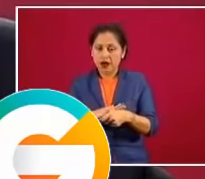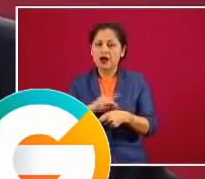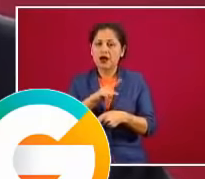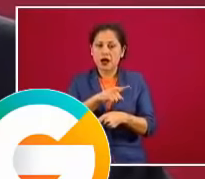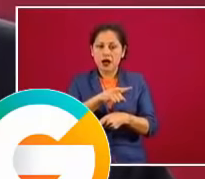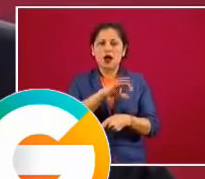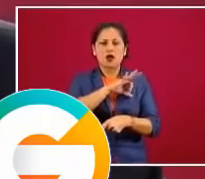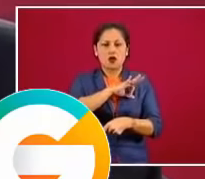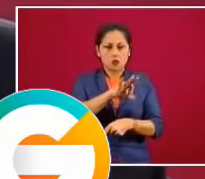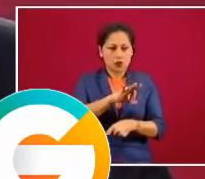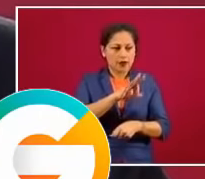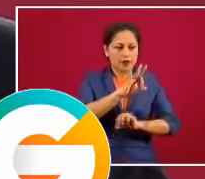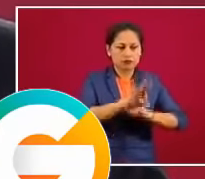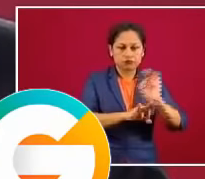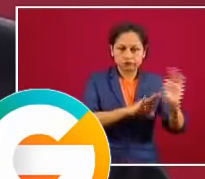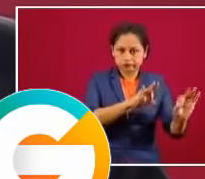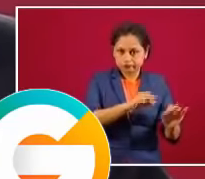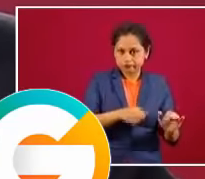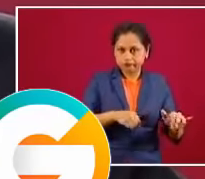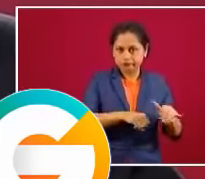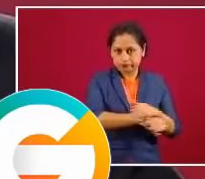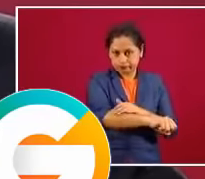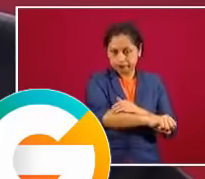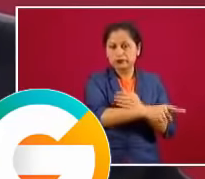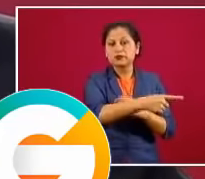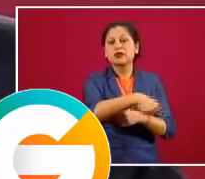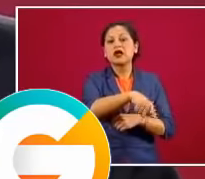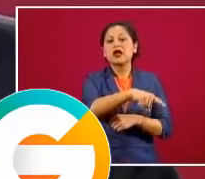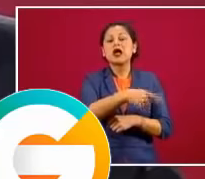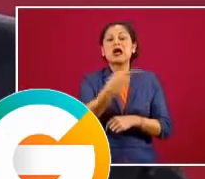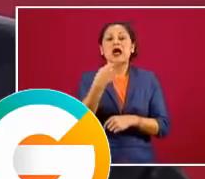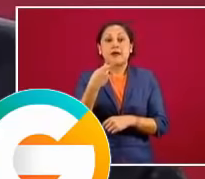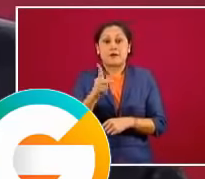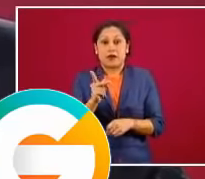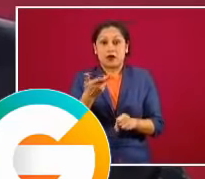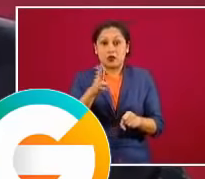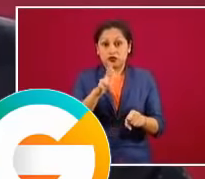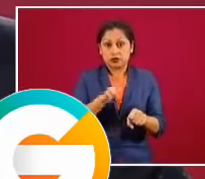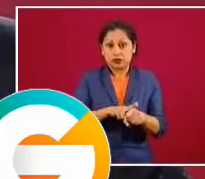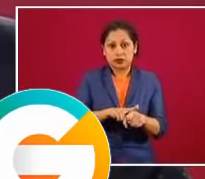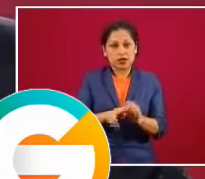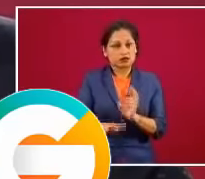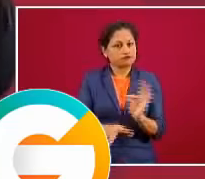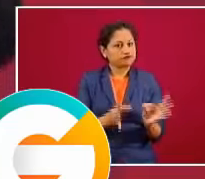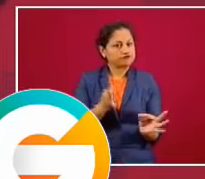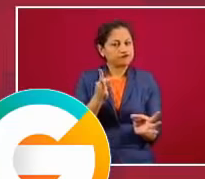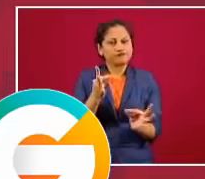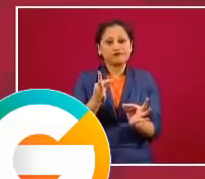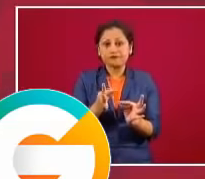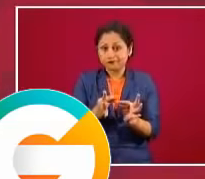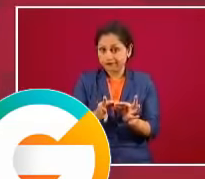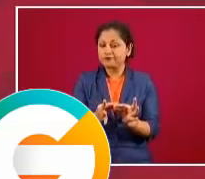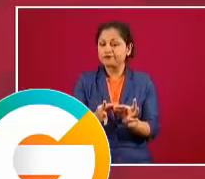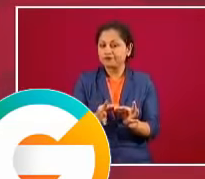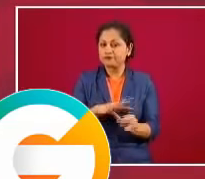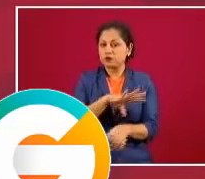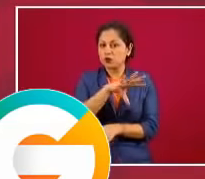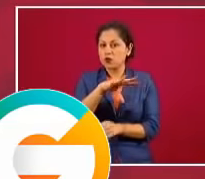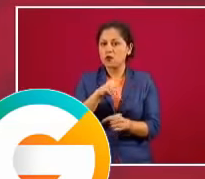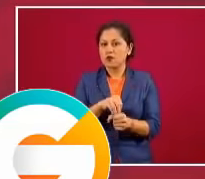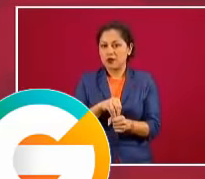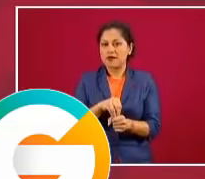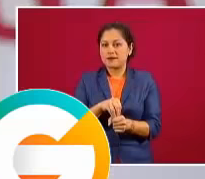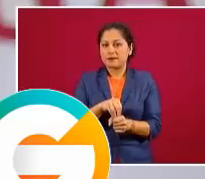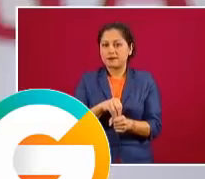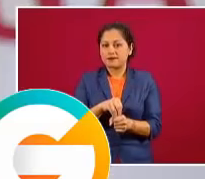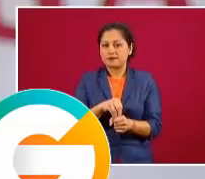quedar ya equipado, completamente rehabilitado, y se le va a entregar de